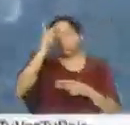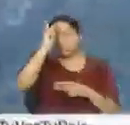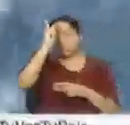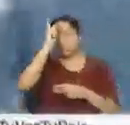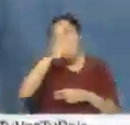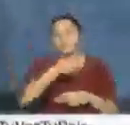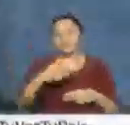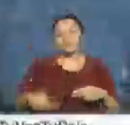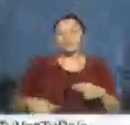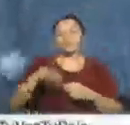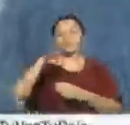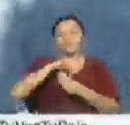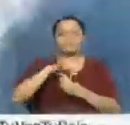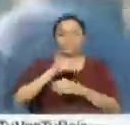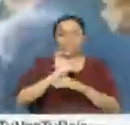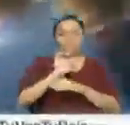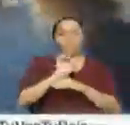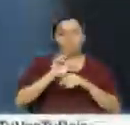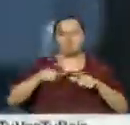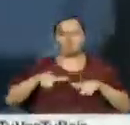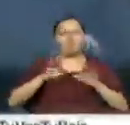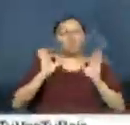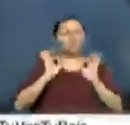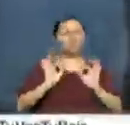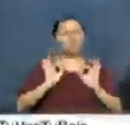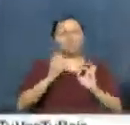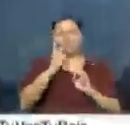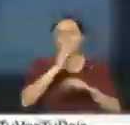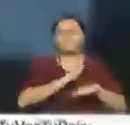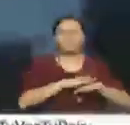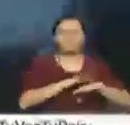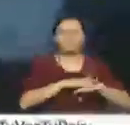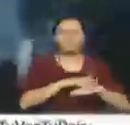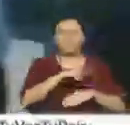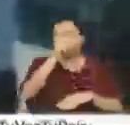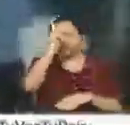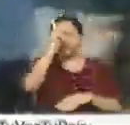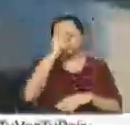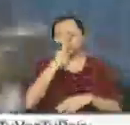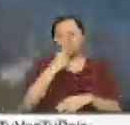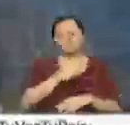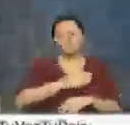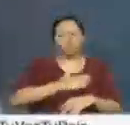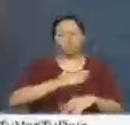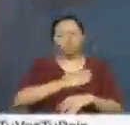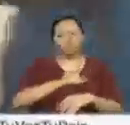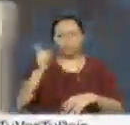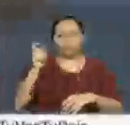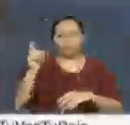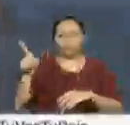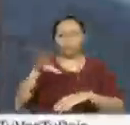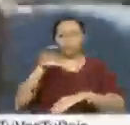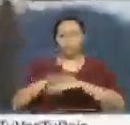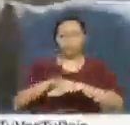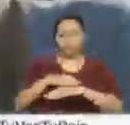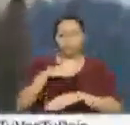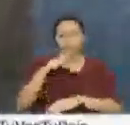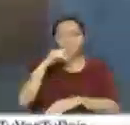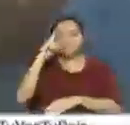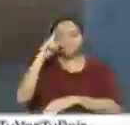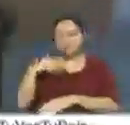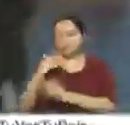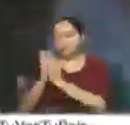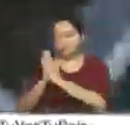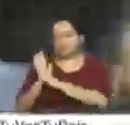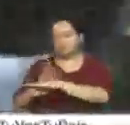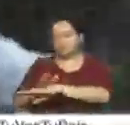presidente electo de Ecuador, Lenín Moreno, quien solicitó al mandatario peruano Pedro Pablo Kuczynski, a nombre del presidente Rafael Correa,